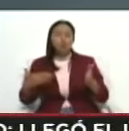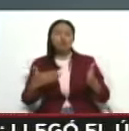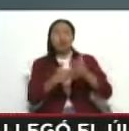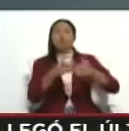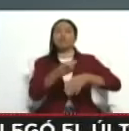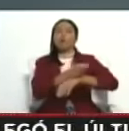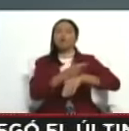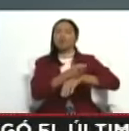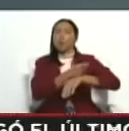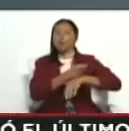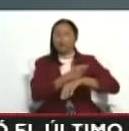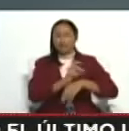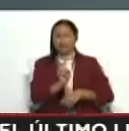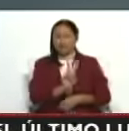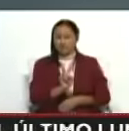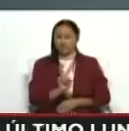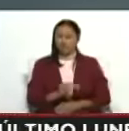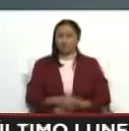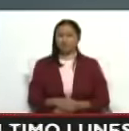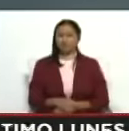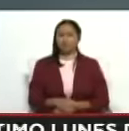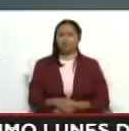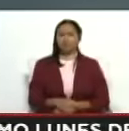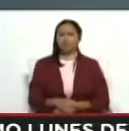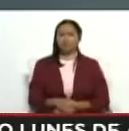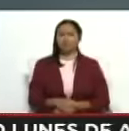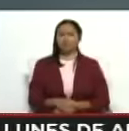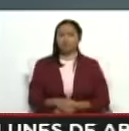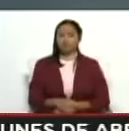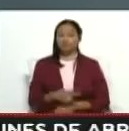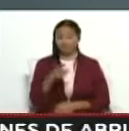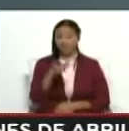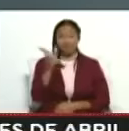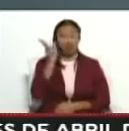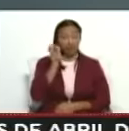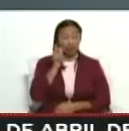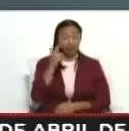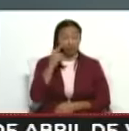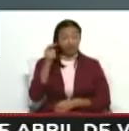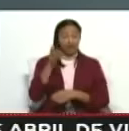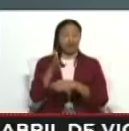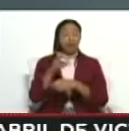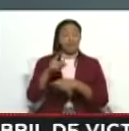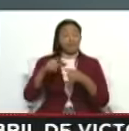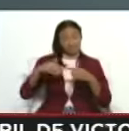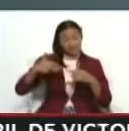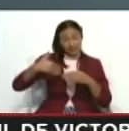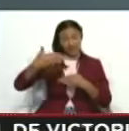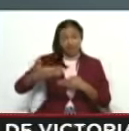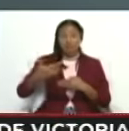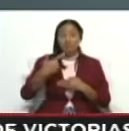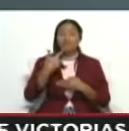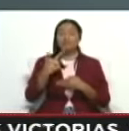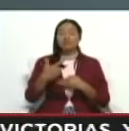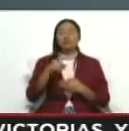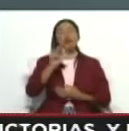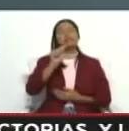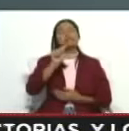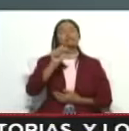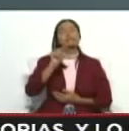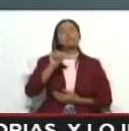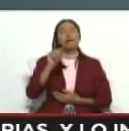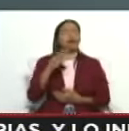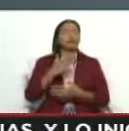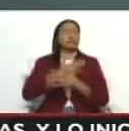constituido y producir. Ellos decían, más, ahí van a escuchar ahora, más allá de la ruta electoral, decía Samar. Me encanta